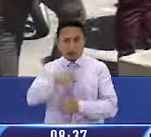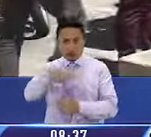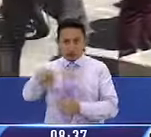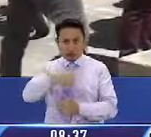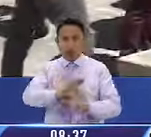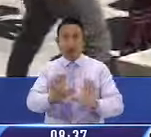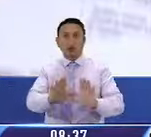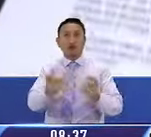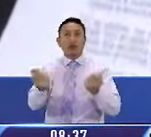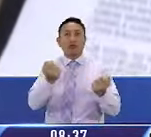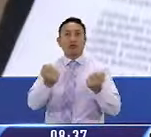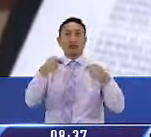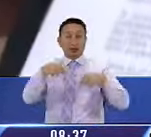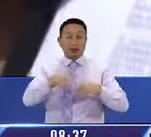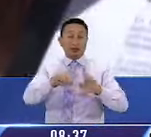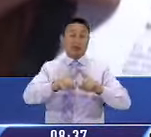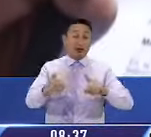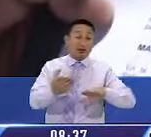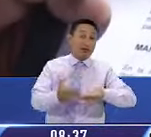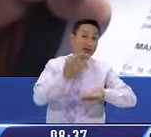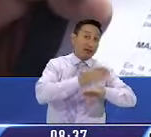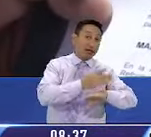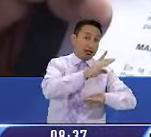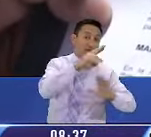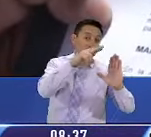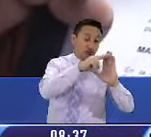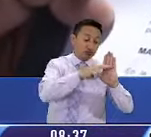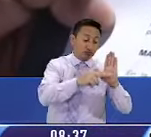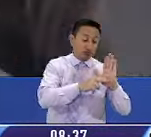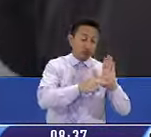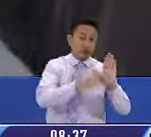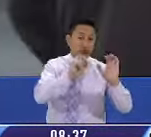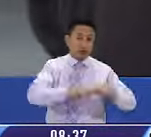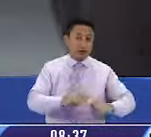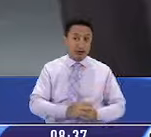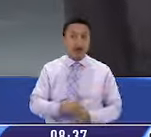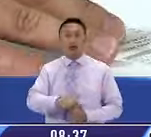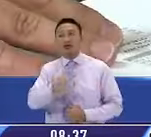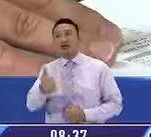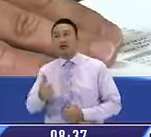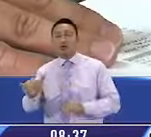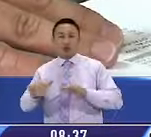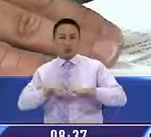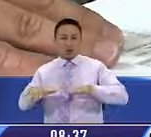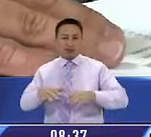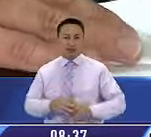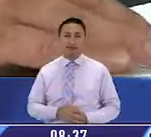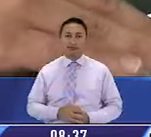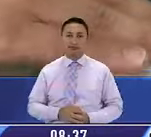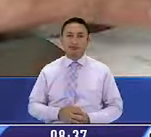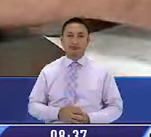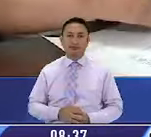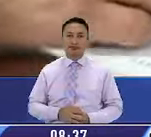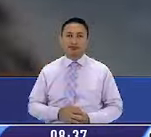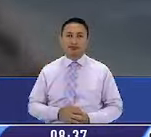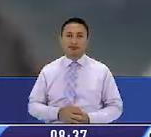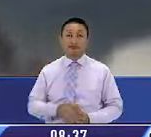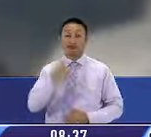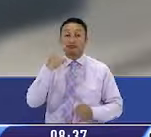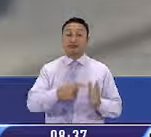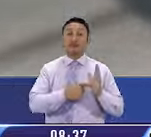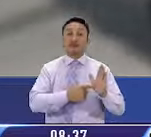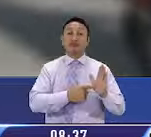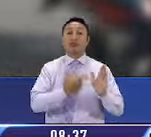la regula poniendo algunas condiciones para la prestación del servicio, como se lo hace con otras actividades económicas. Para este caso,